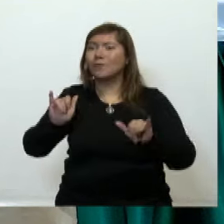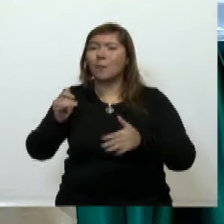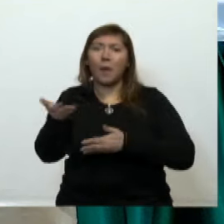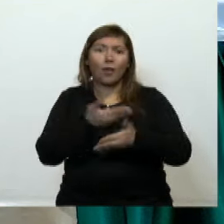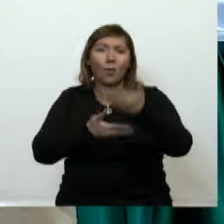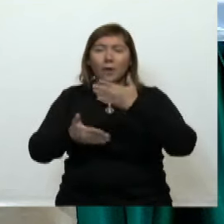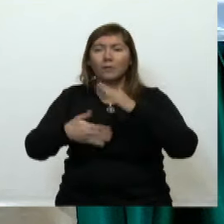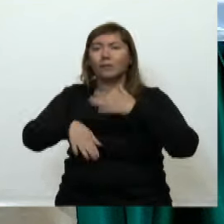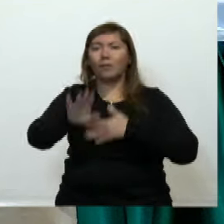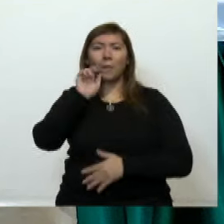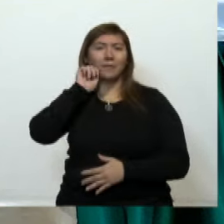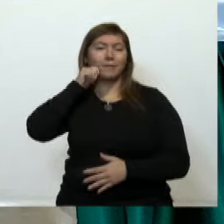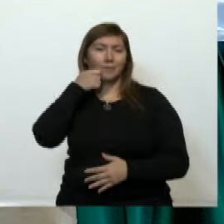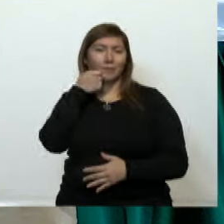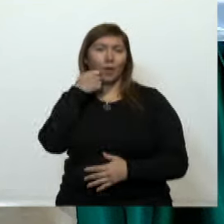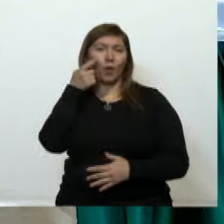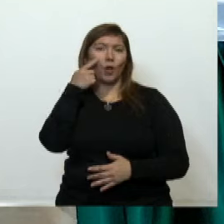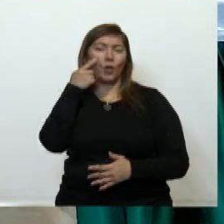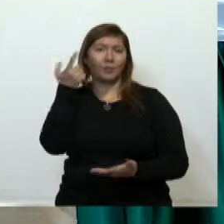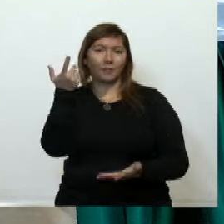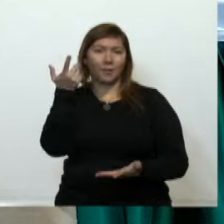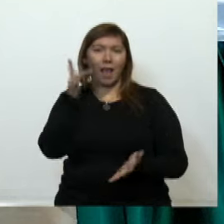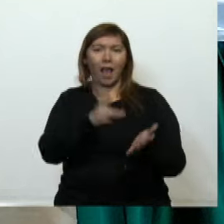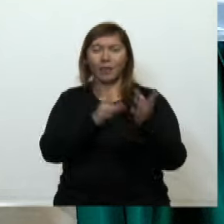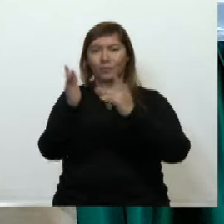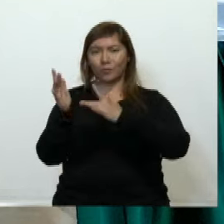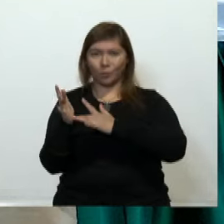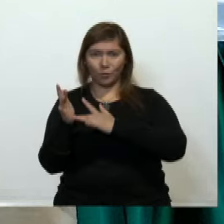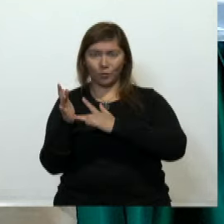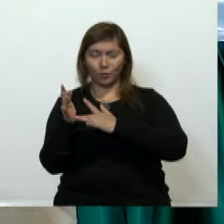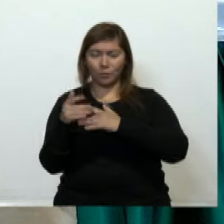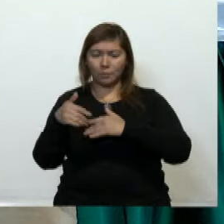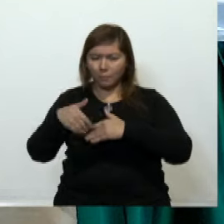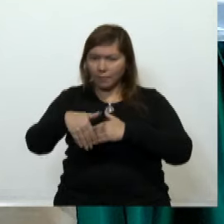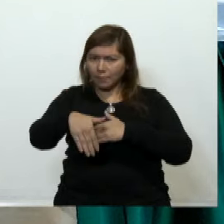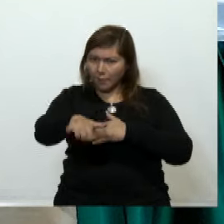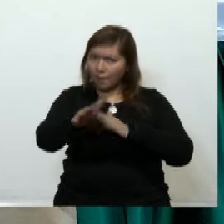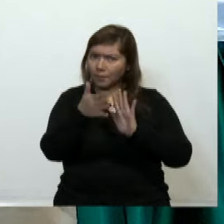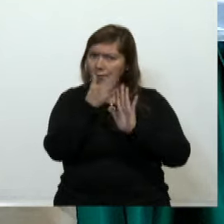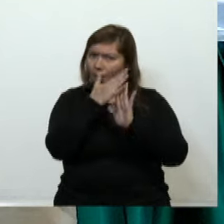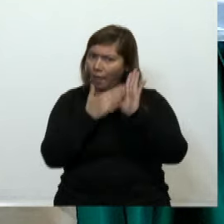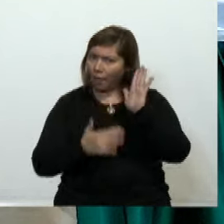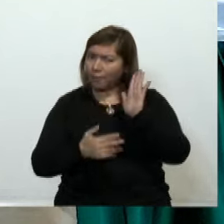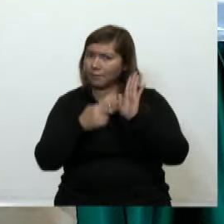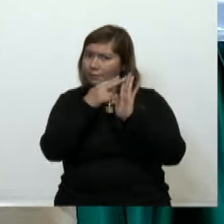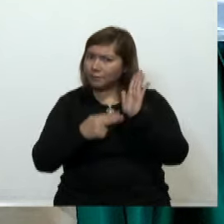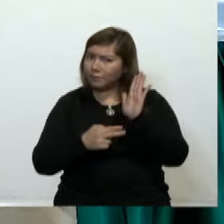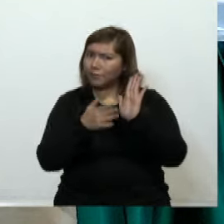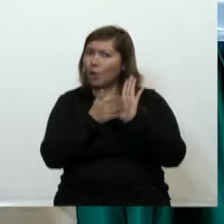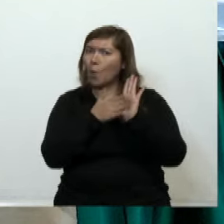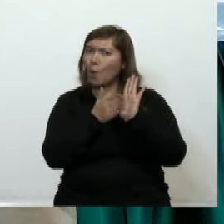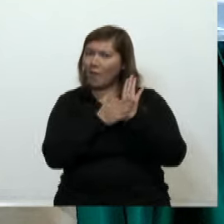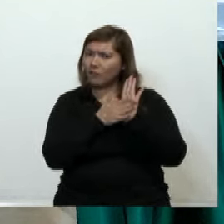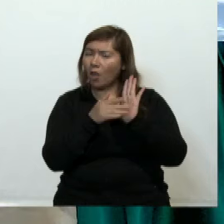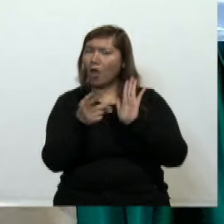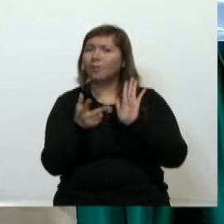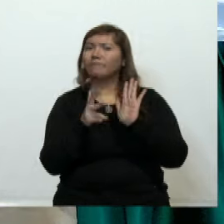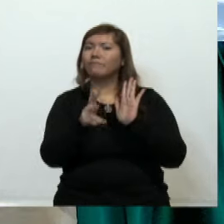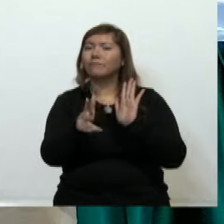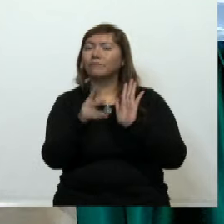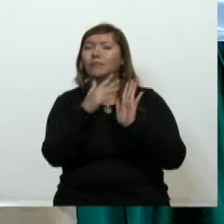haber conocido a Jesús. Y más adelante, el documento de Aparecida tiene otro texto muy lindo